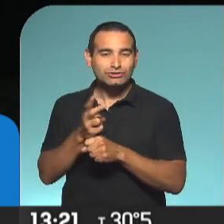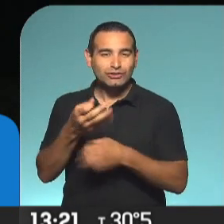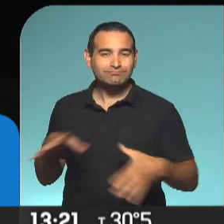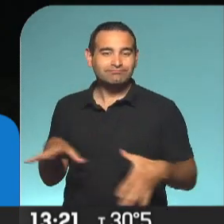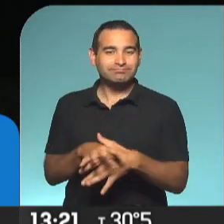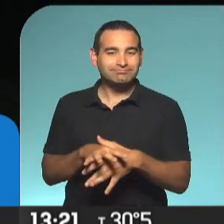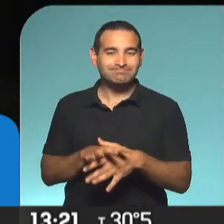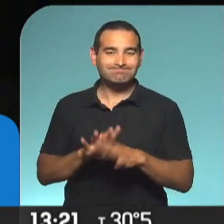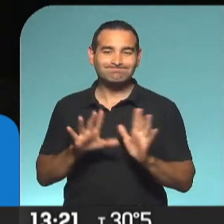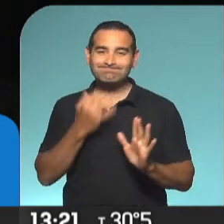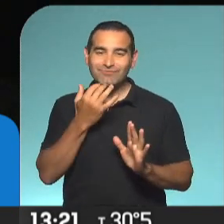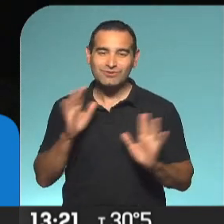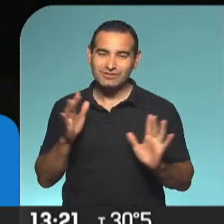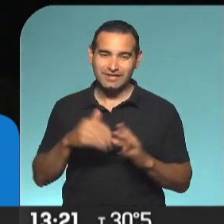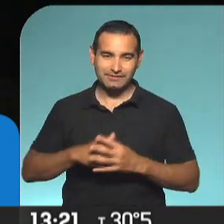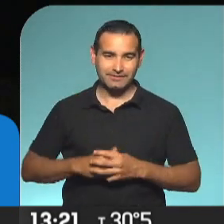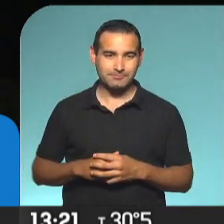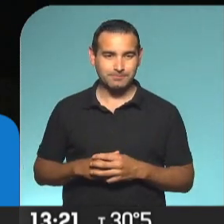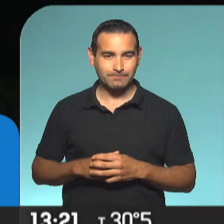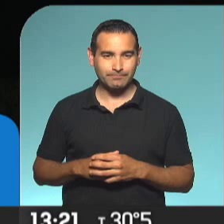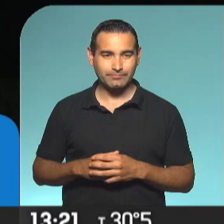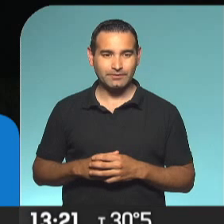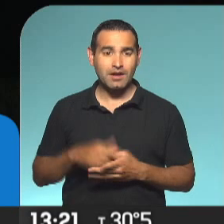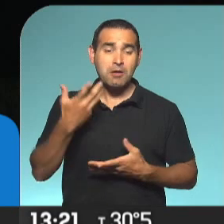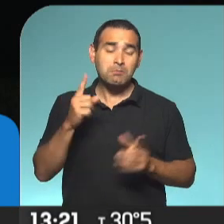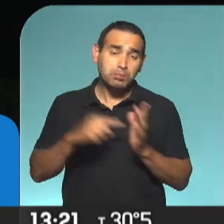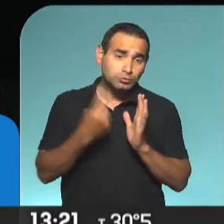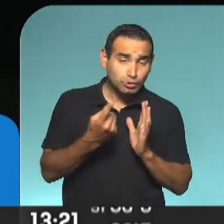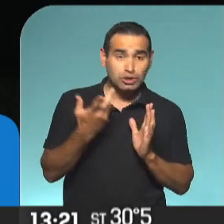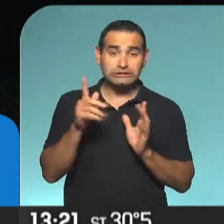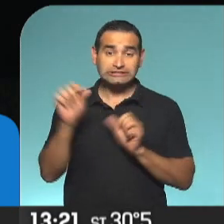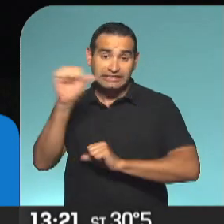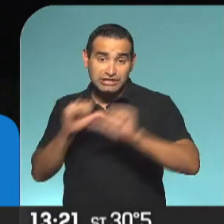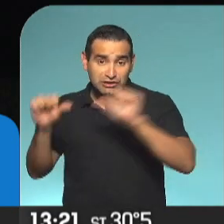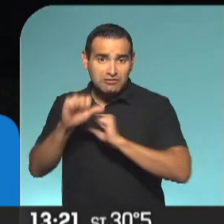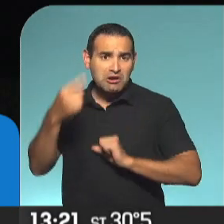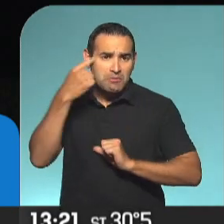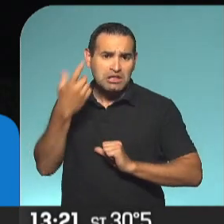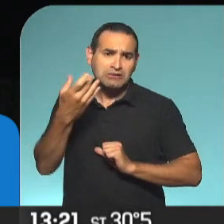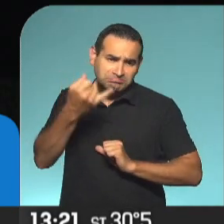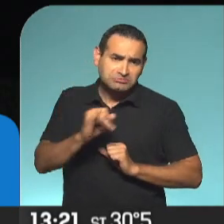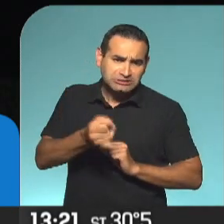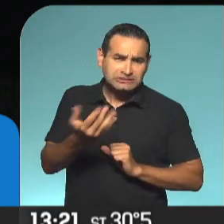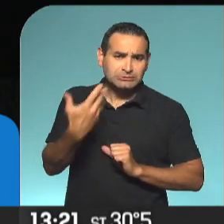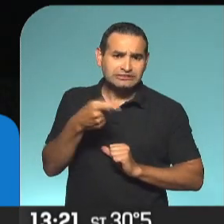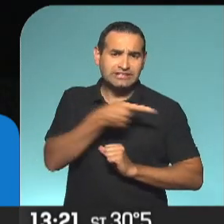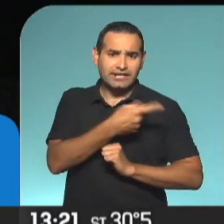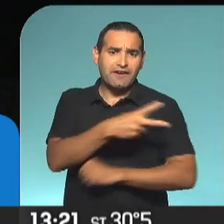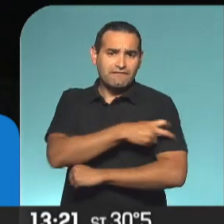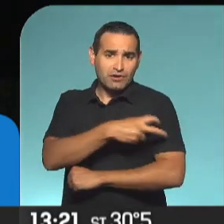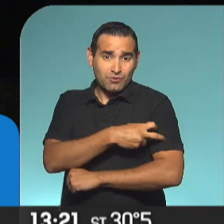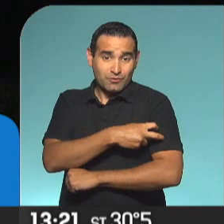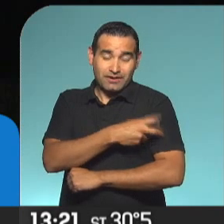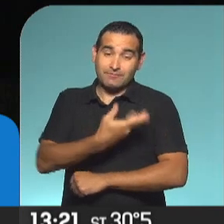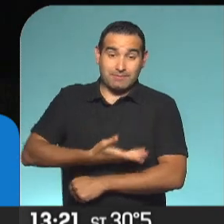to provide protection against this new variant. But scientifically, it is highly likely that the immune response by